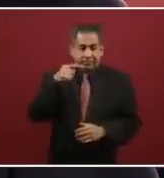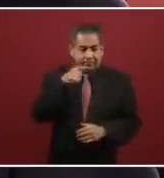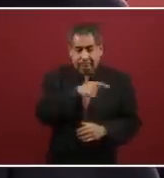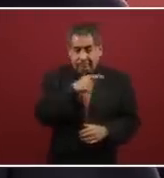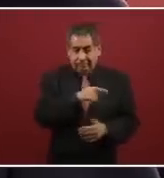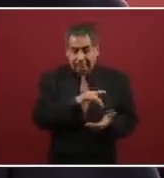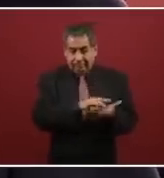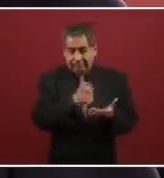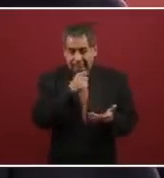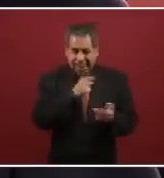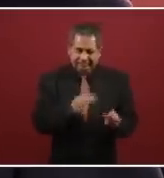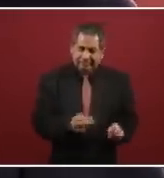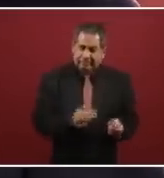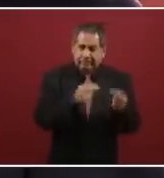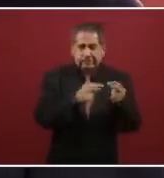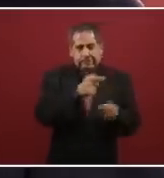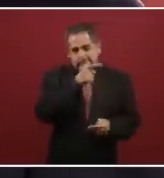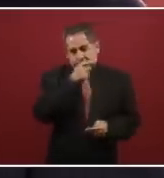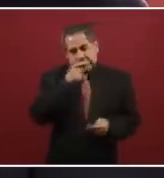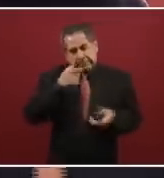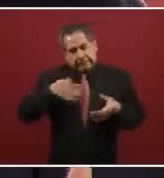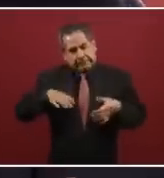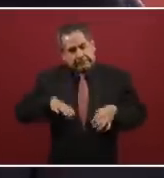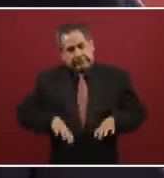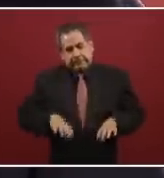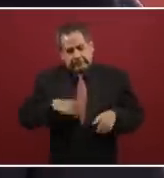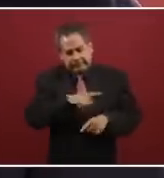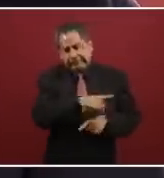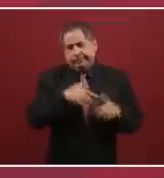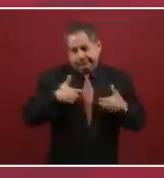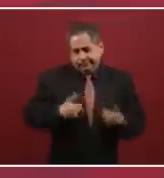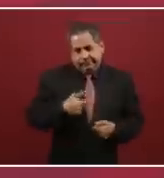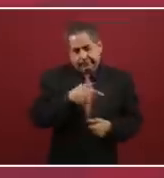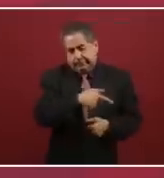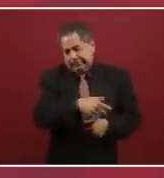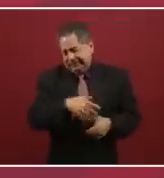negociazos, se rayaban, yo los entiendo.